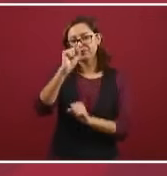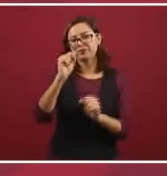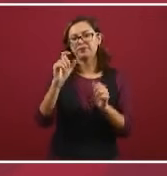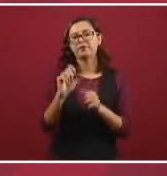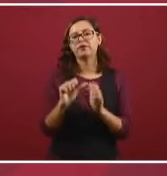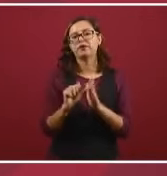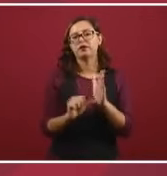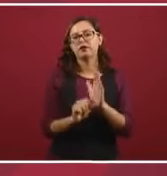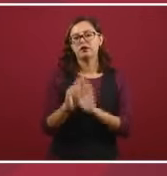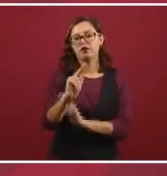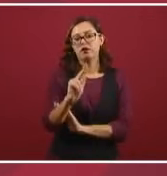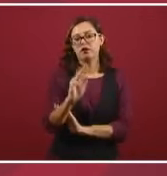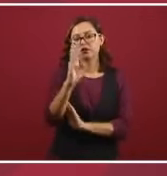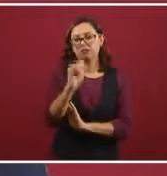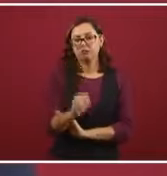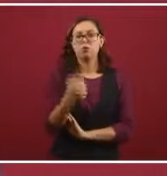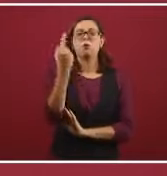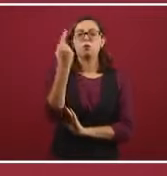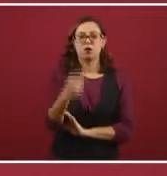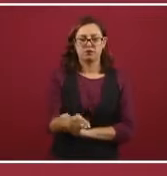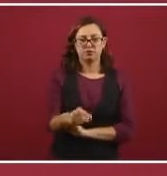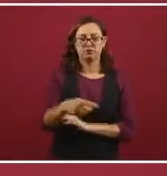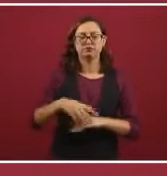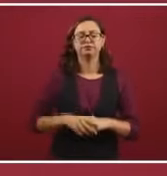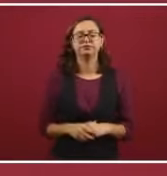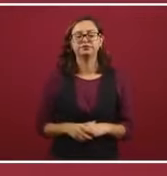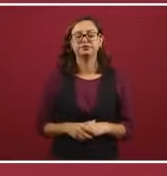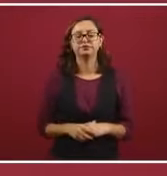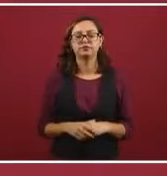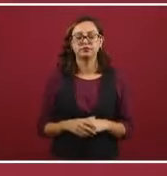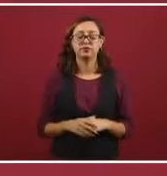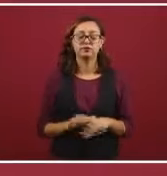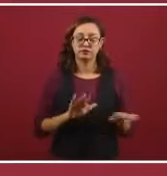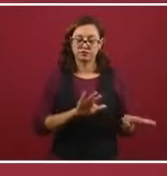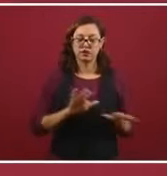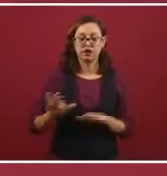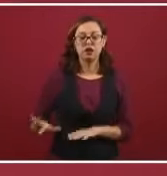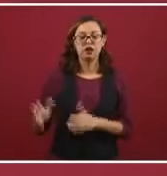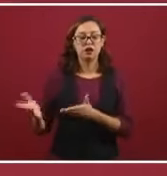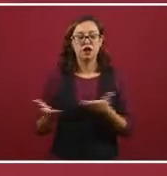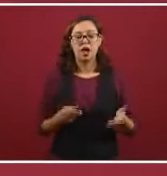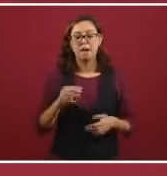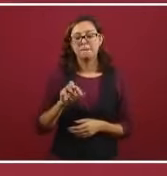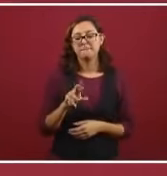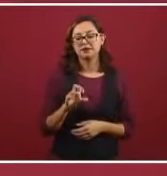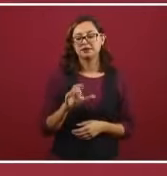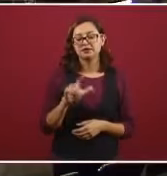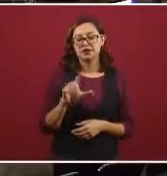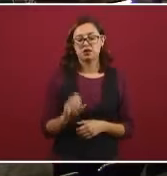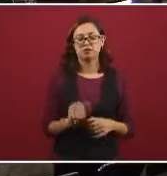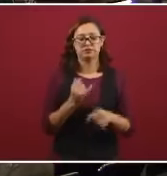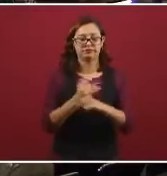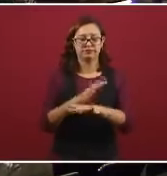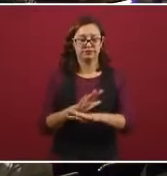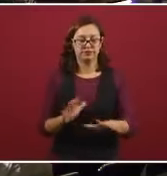nuestra Constitución. Entonces, vamos a escuchar a Marcelo Ebrard sobre el informe.